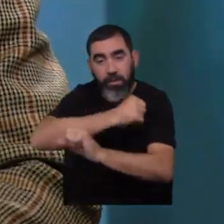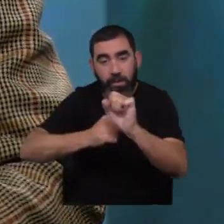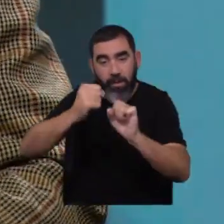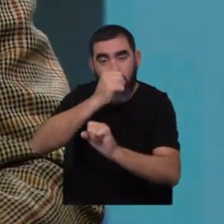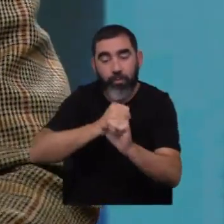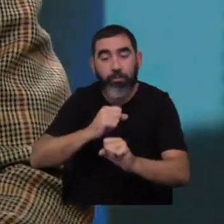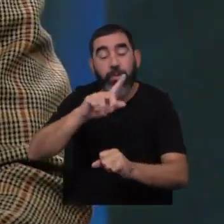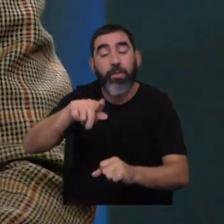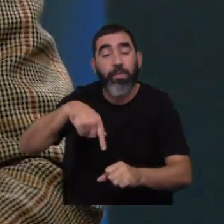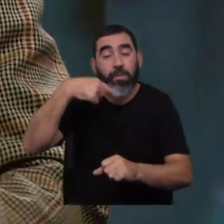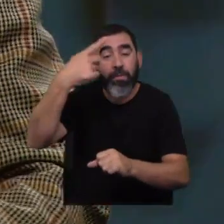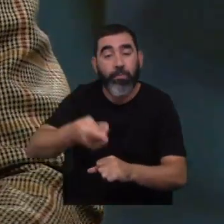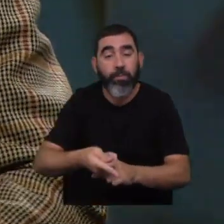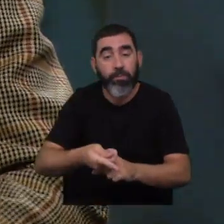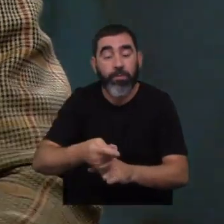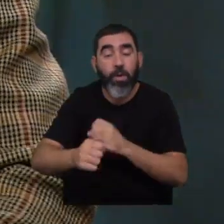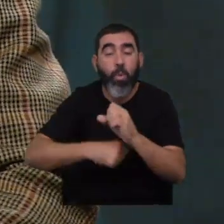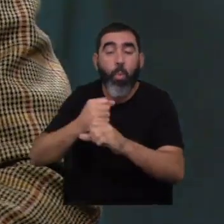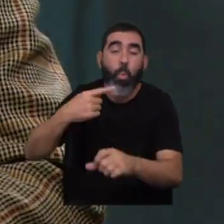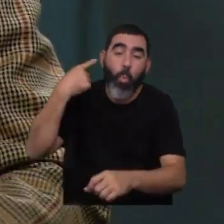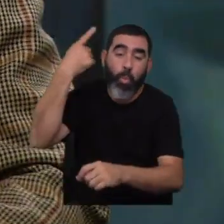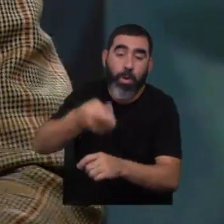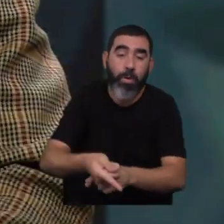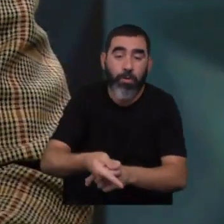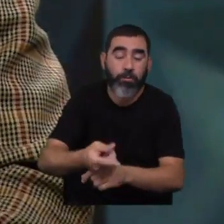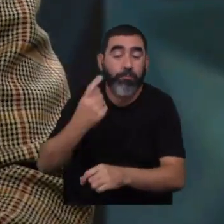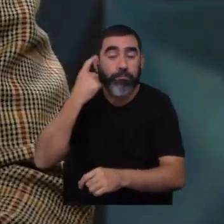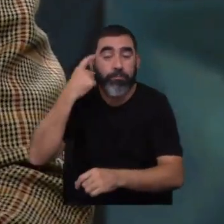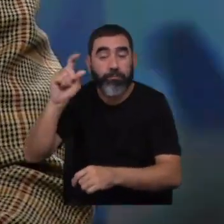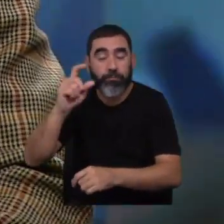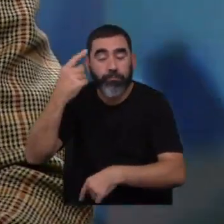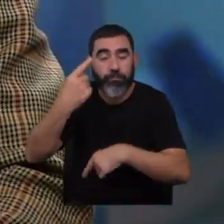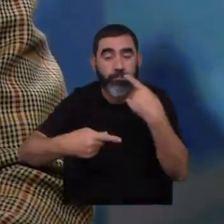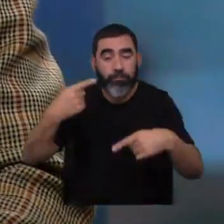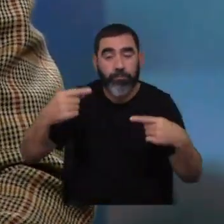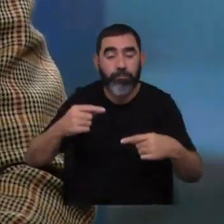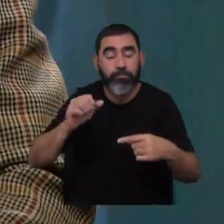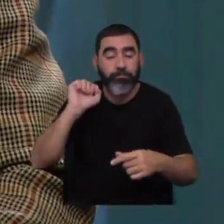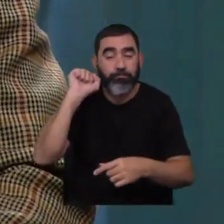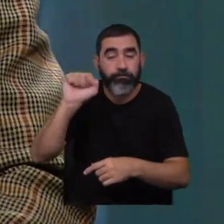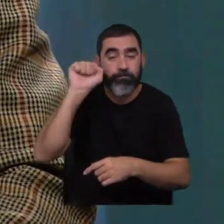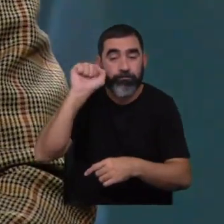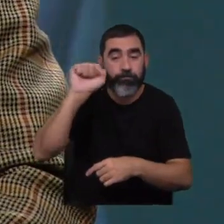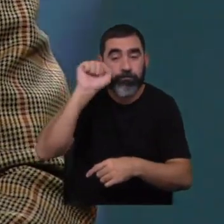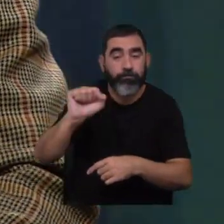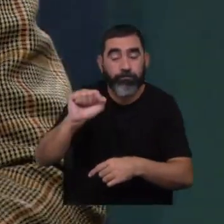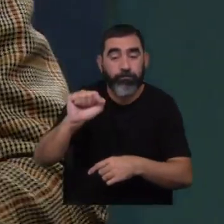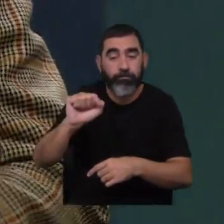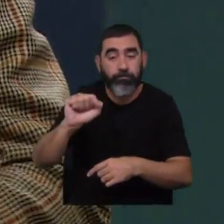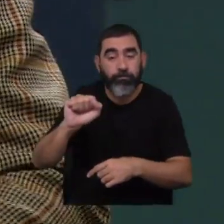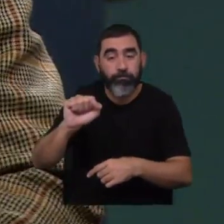que posteriormente, al año siguiente, a impulso de varios, fuimos a golpearle la puerta